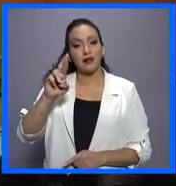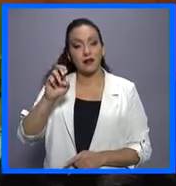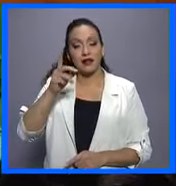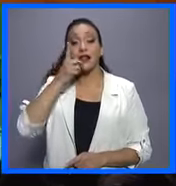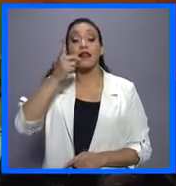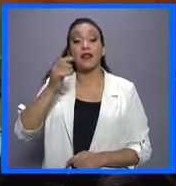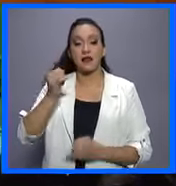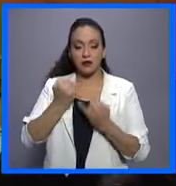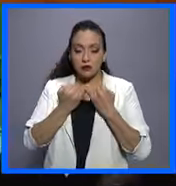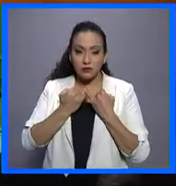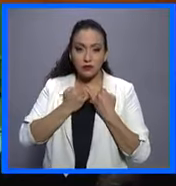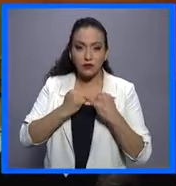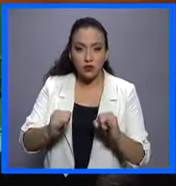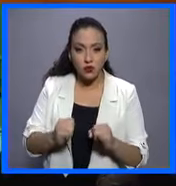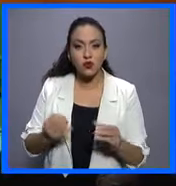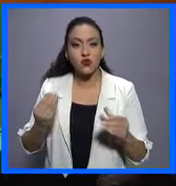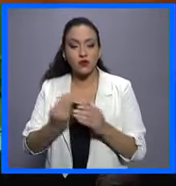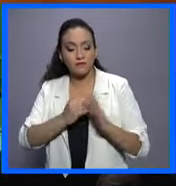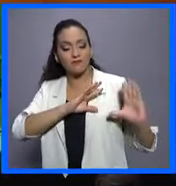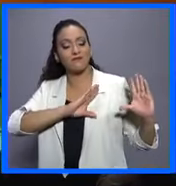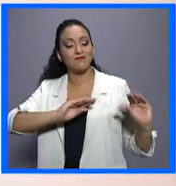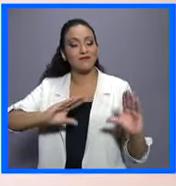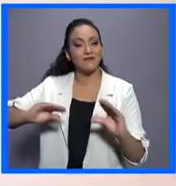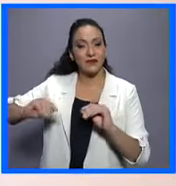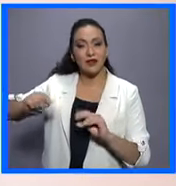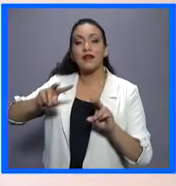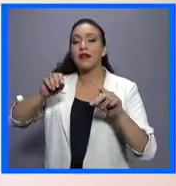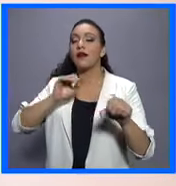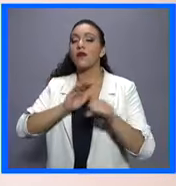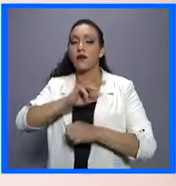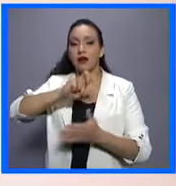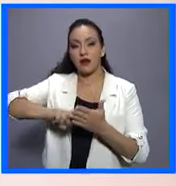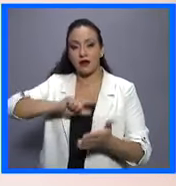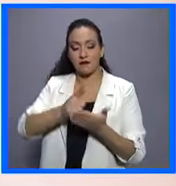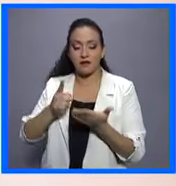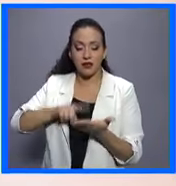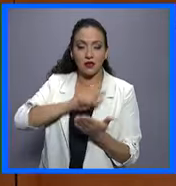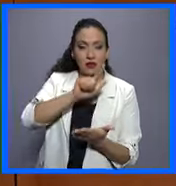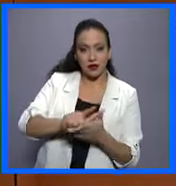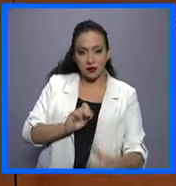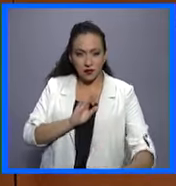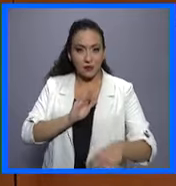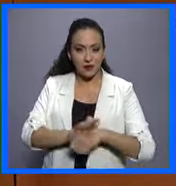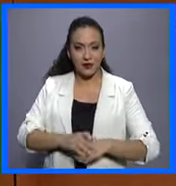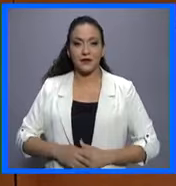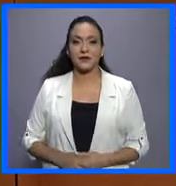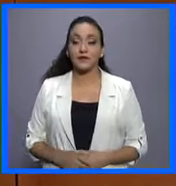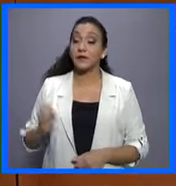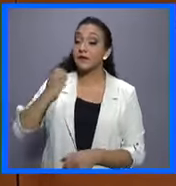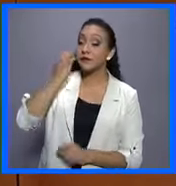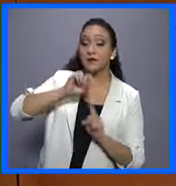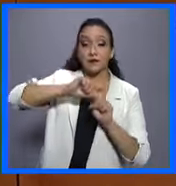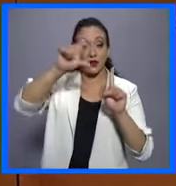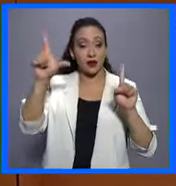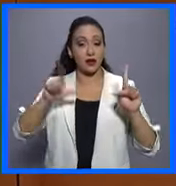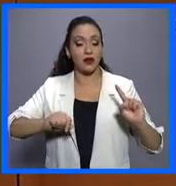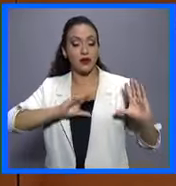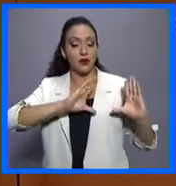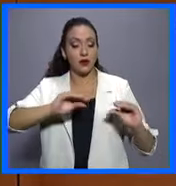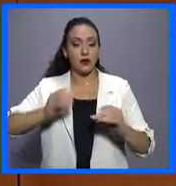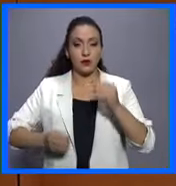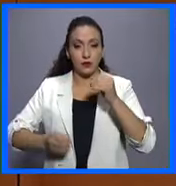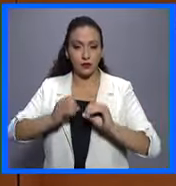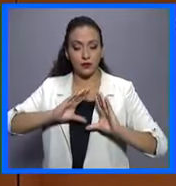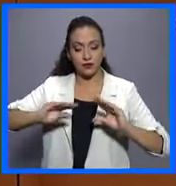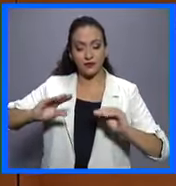participar en la inauguración de las jornadas de sensibilización sobre la reforma a la ley de amparo en la Escuela Nacional de Formación